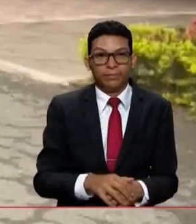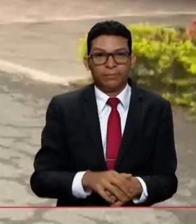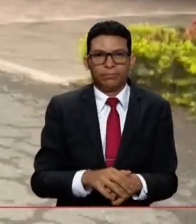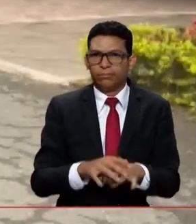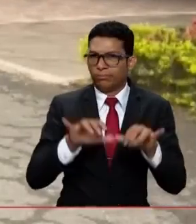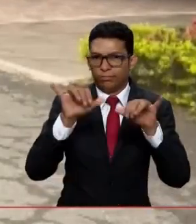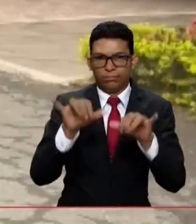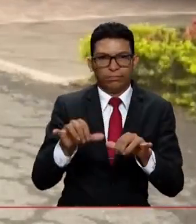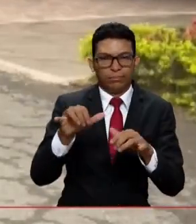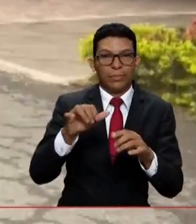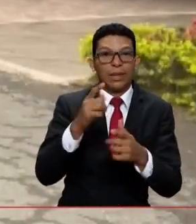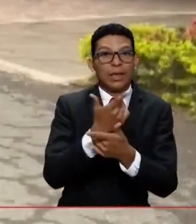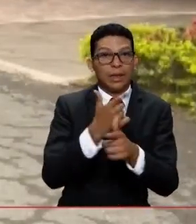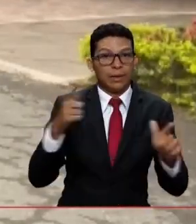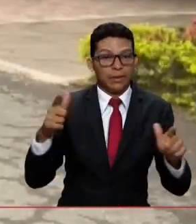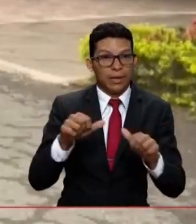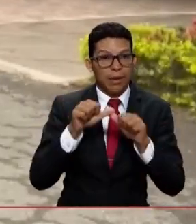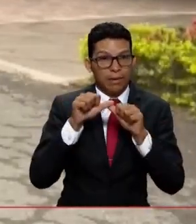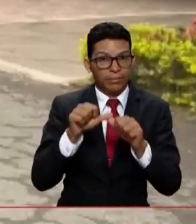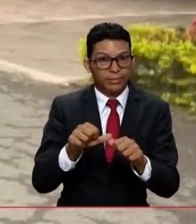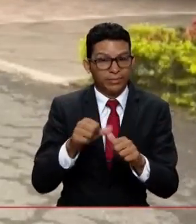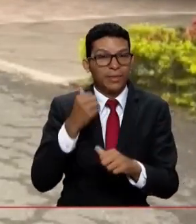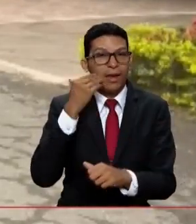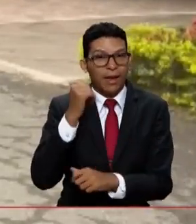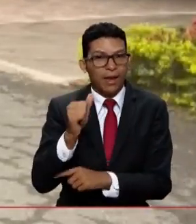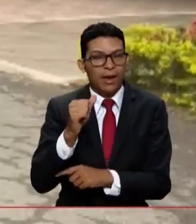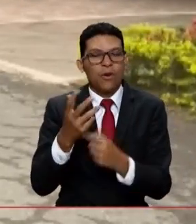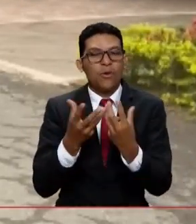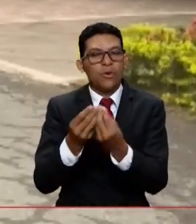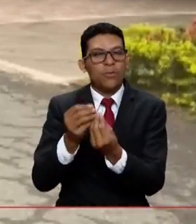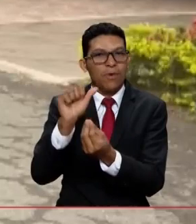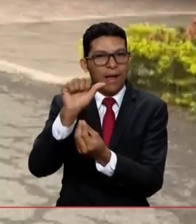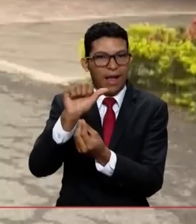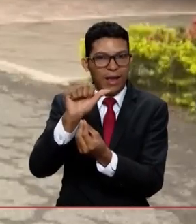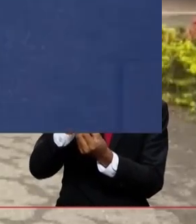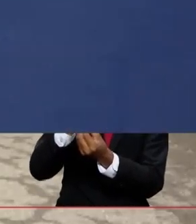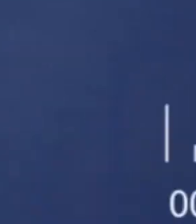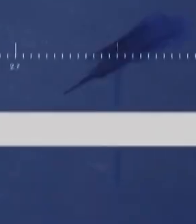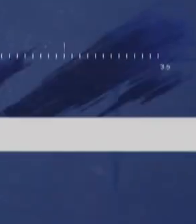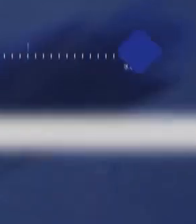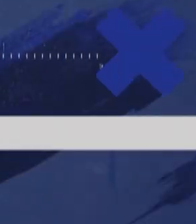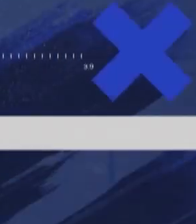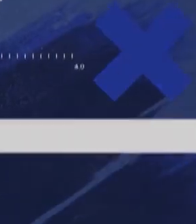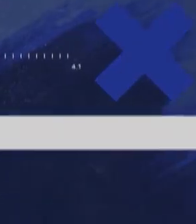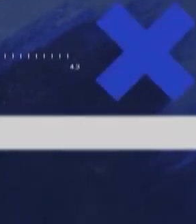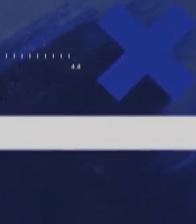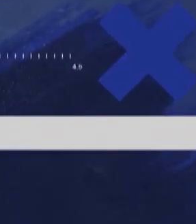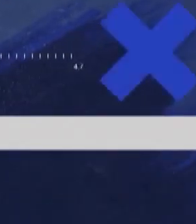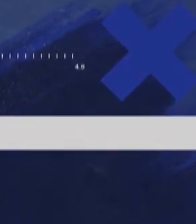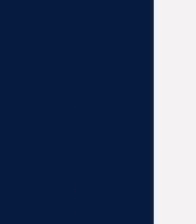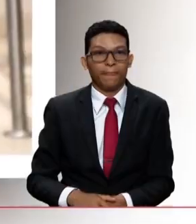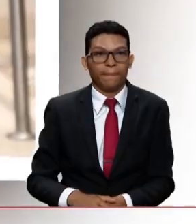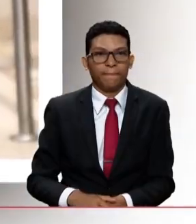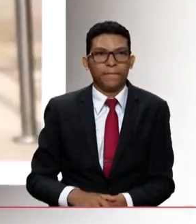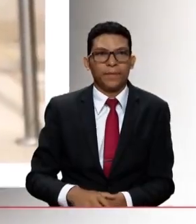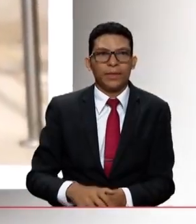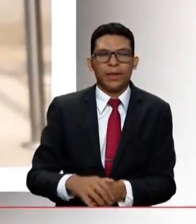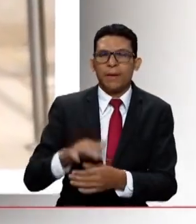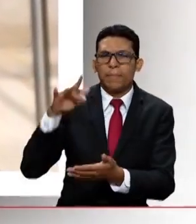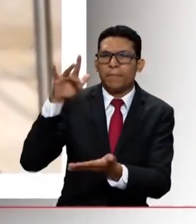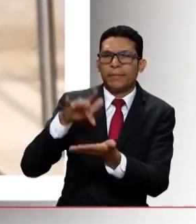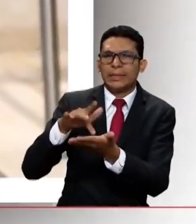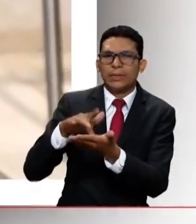Mantengámonos en Copa Libertadores Femina y en el Grupo A. Ahí está Caracas, que tiene como experiencia su última gran participación en el